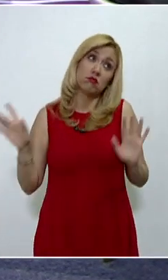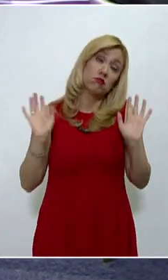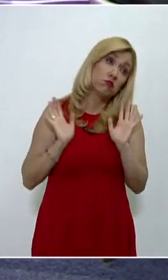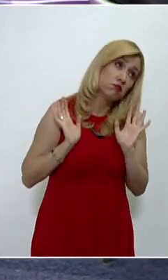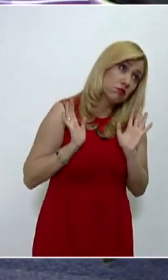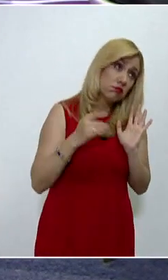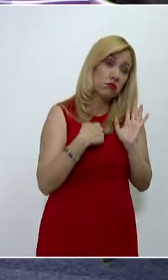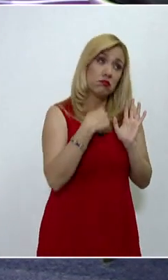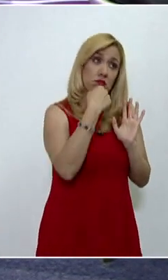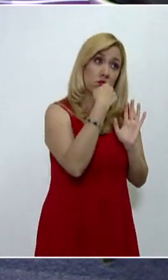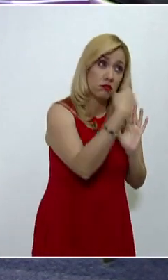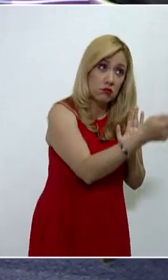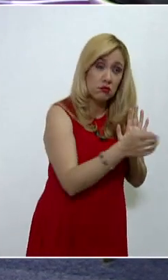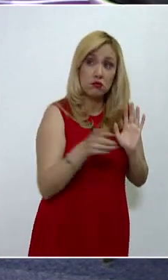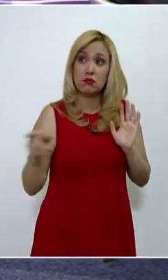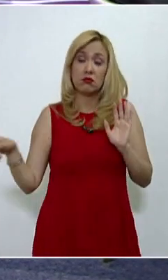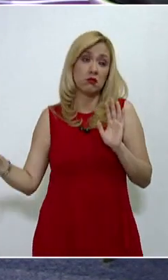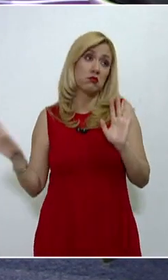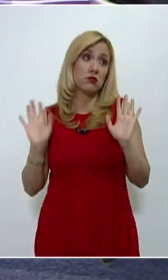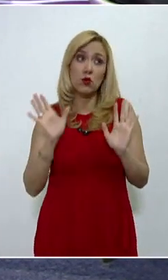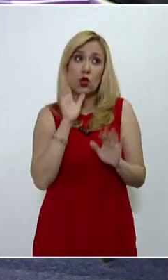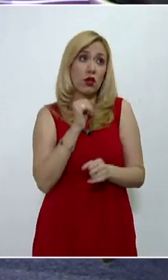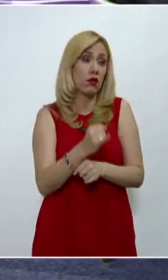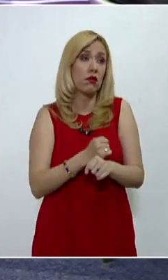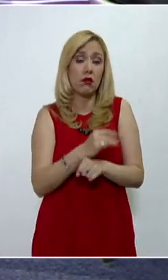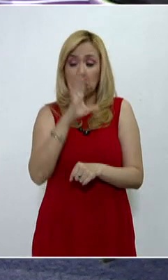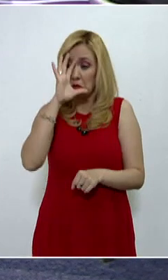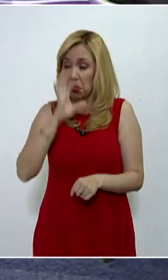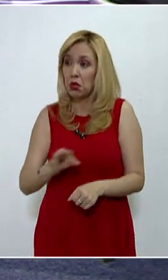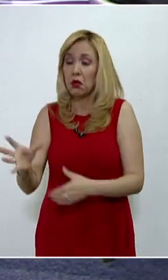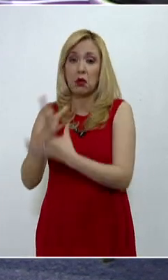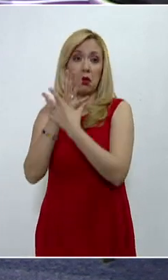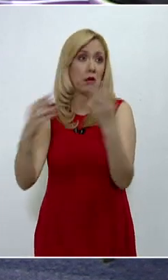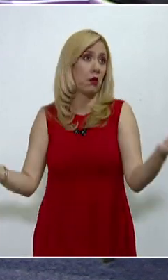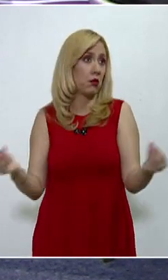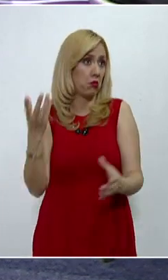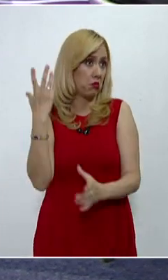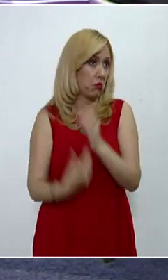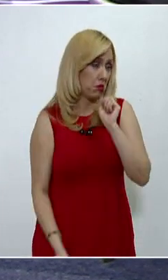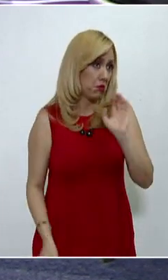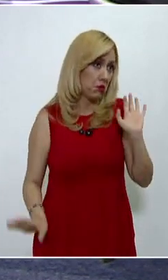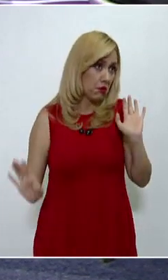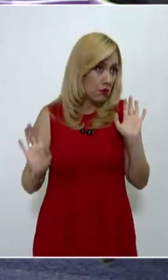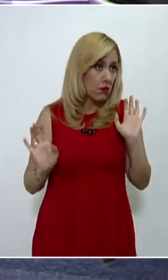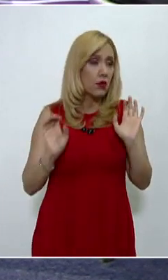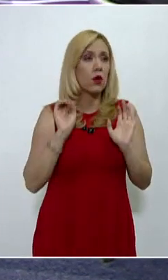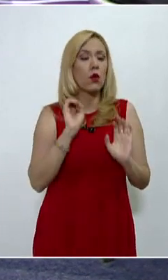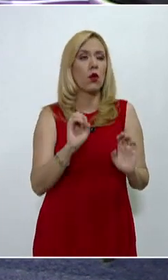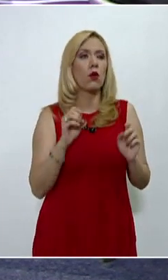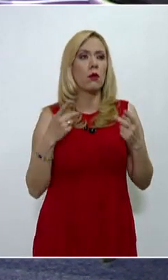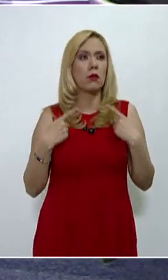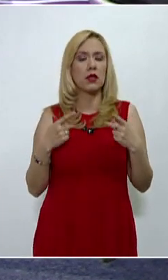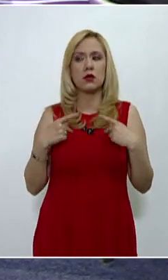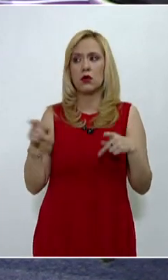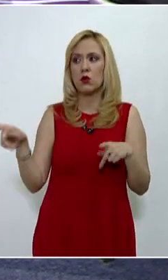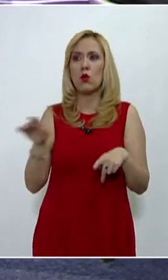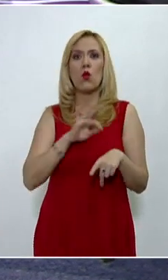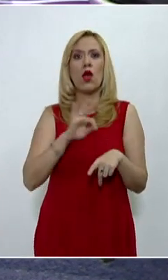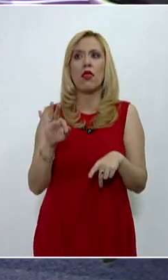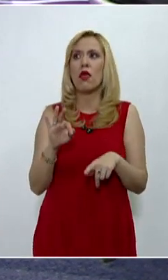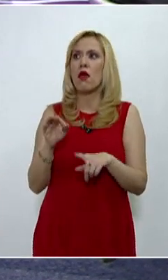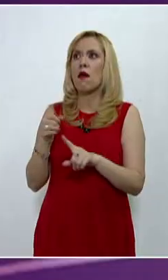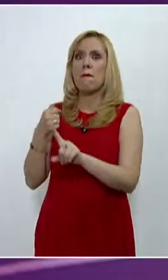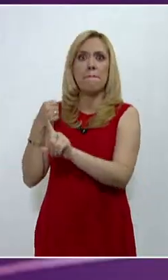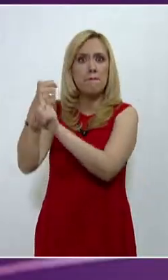lesionando los fines legítimos de cualquier proceso penal, sea la elusión de la justicia o que la persona imputada pueda afectar, lesionar a